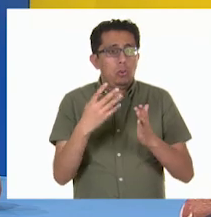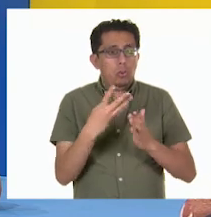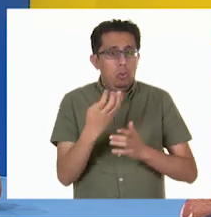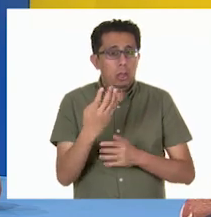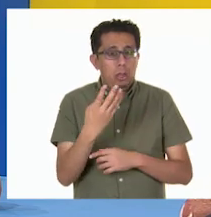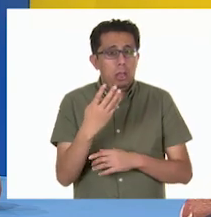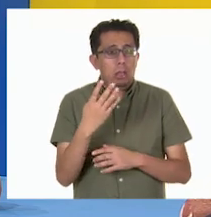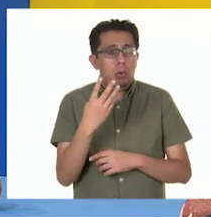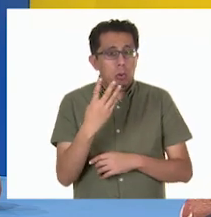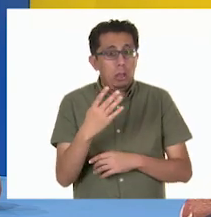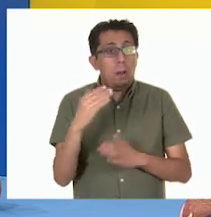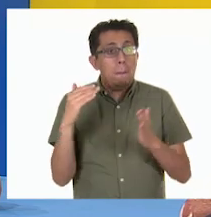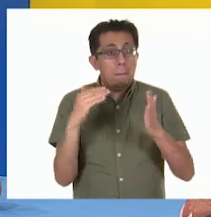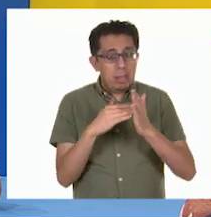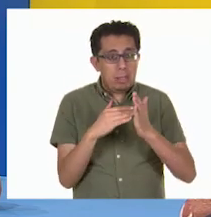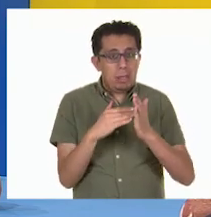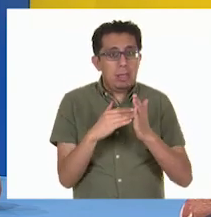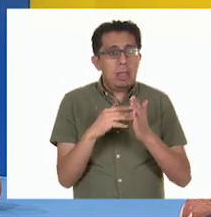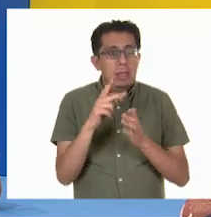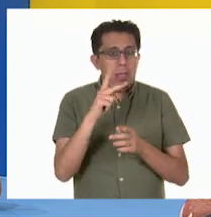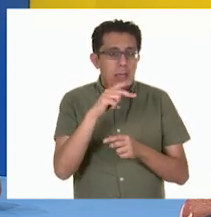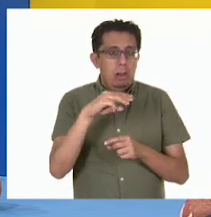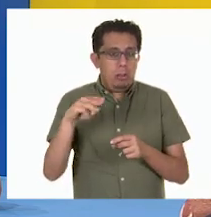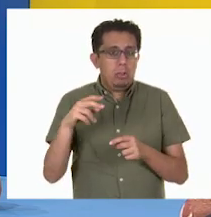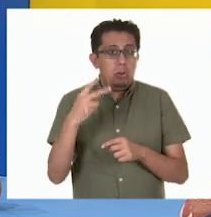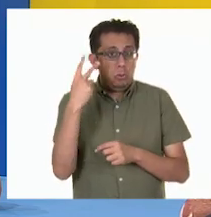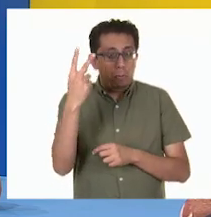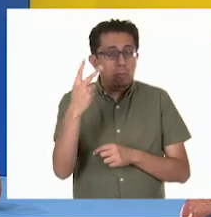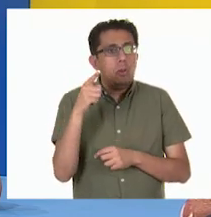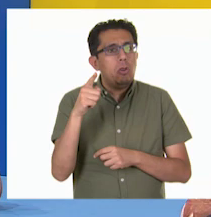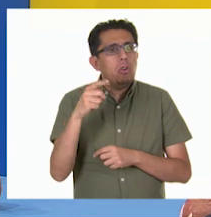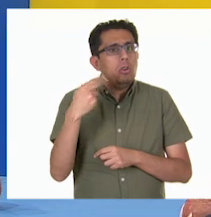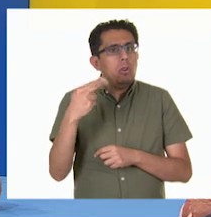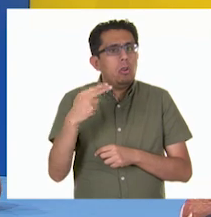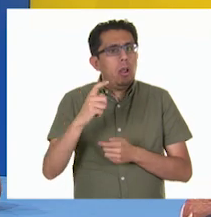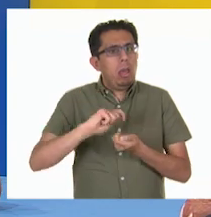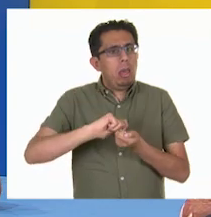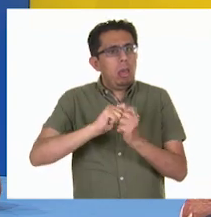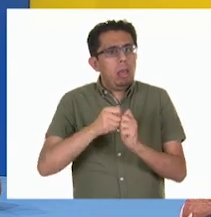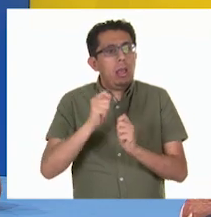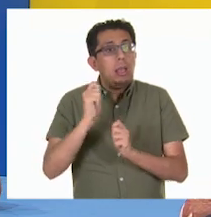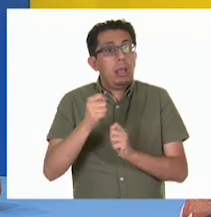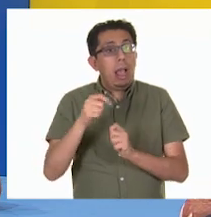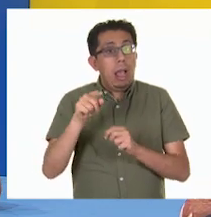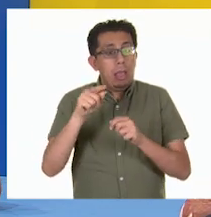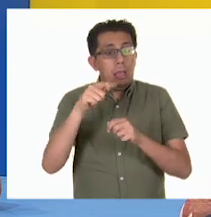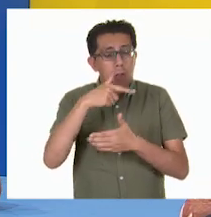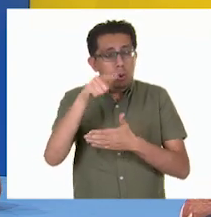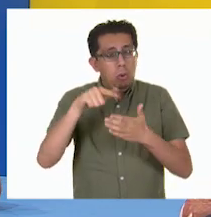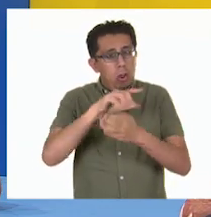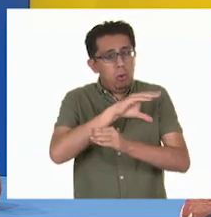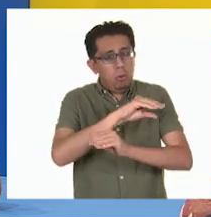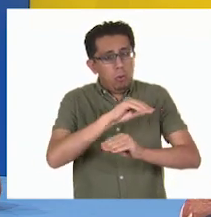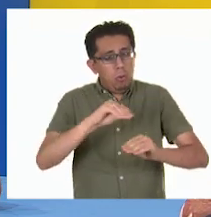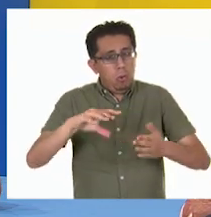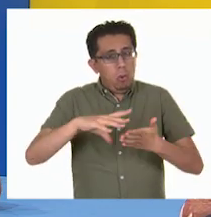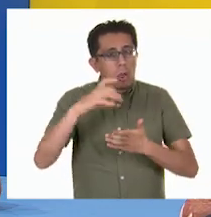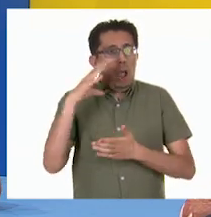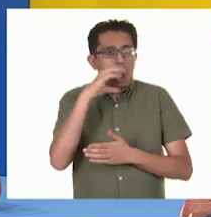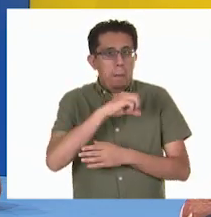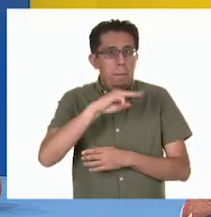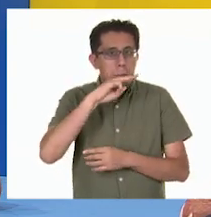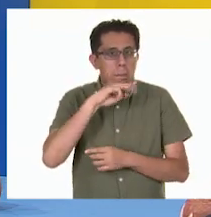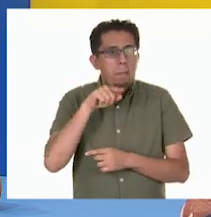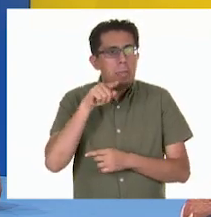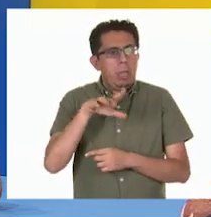244.938 kilómetros cuadrados. Su nombre se traduce como la madre del desierto. Y si bien tiene una bella